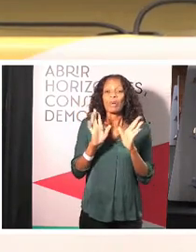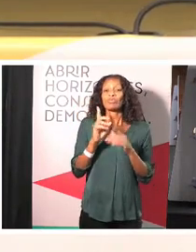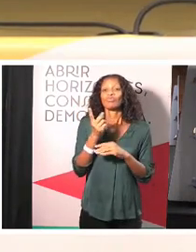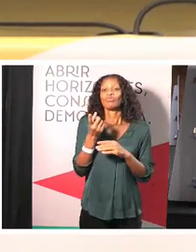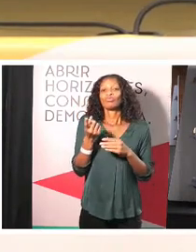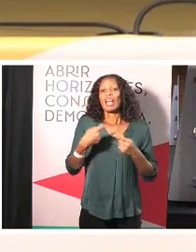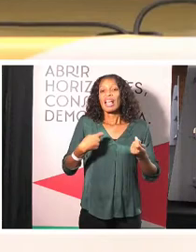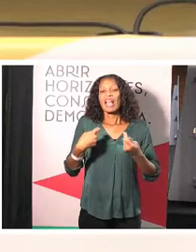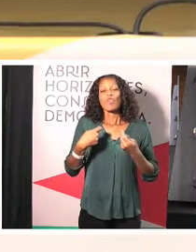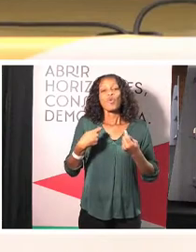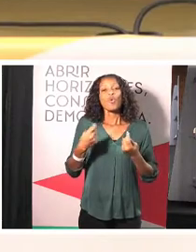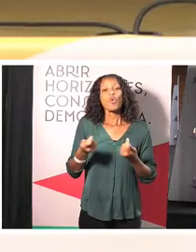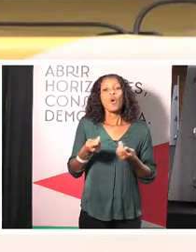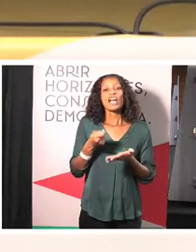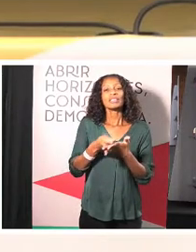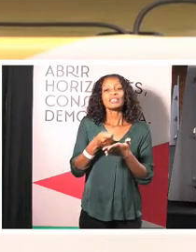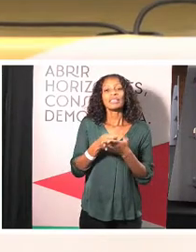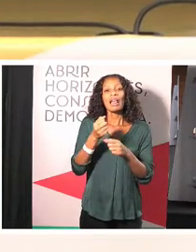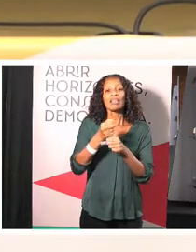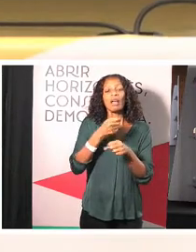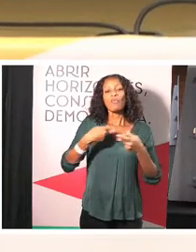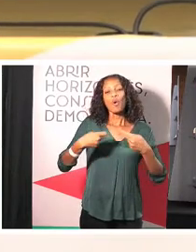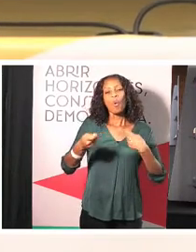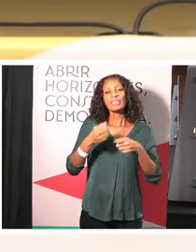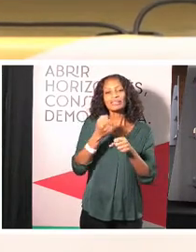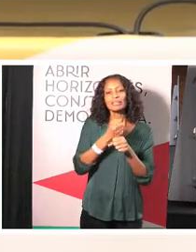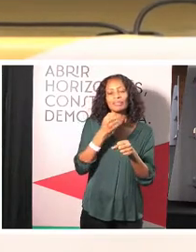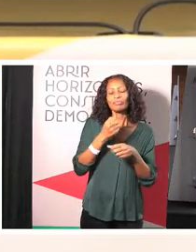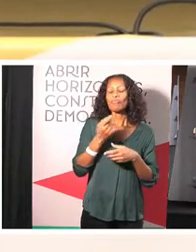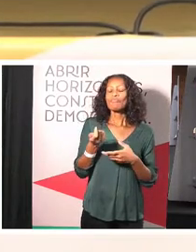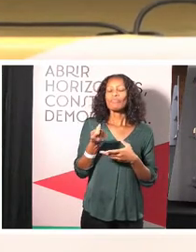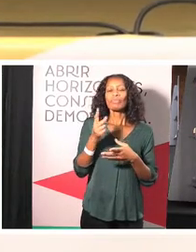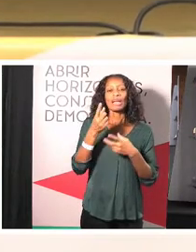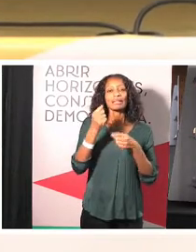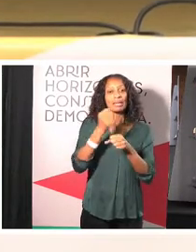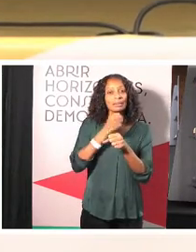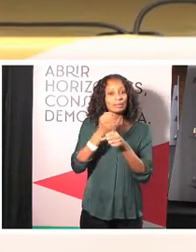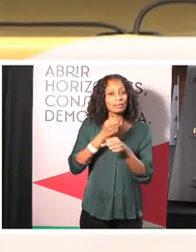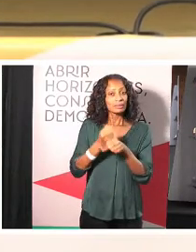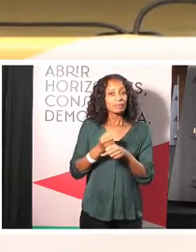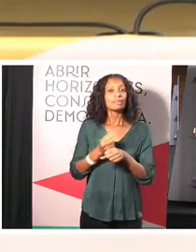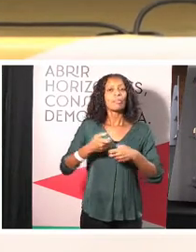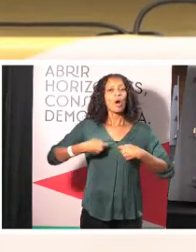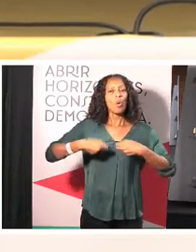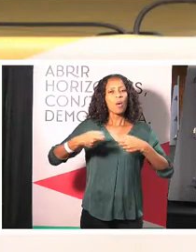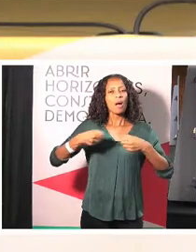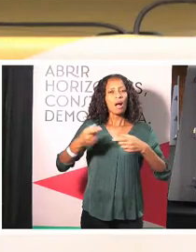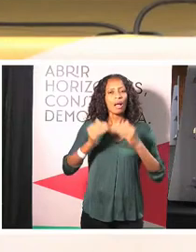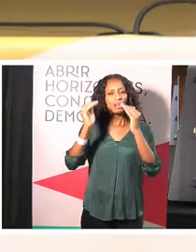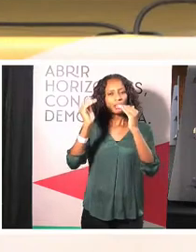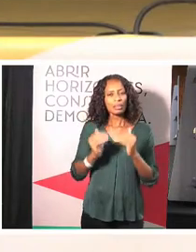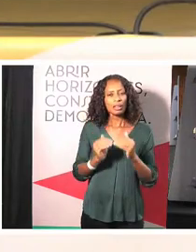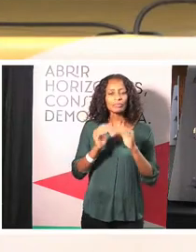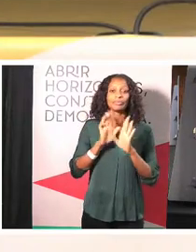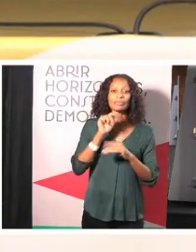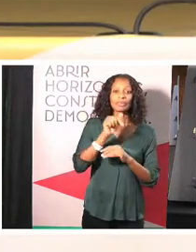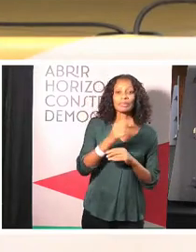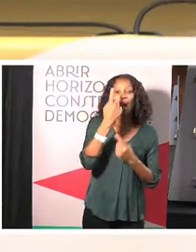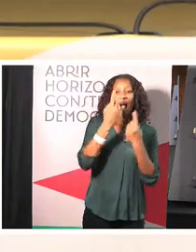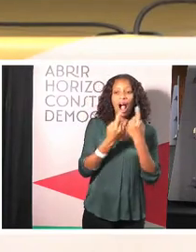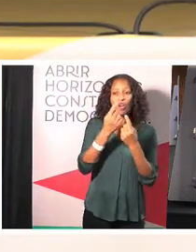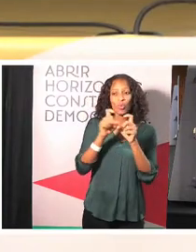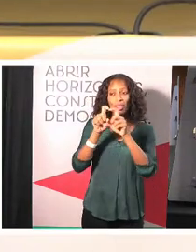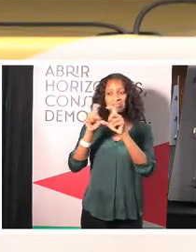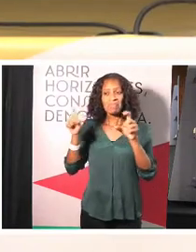hemos visualizado, sobre todo en esta crisis. Evidentemente, hay una rentabilidad y hay unos actores que tienen una ventaja competitiva